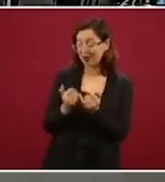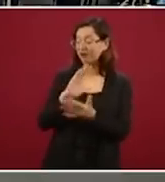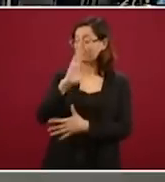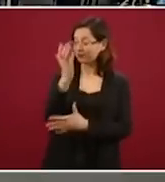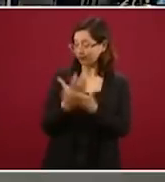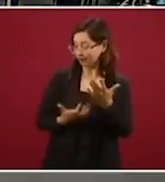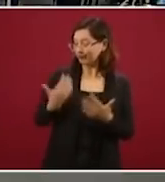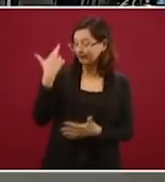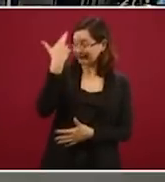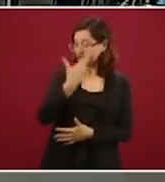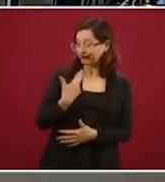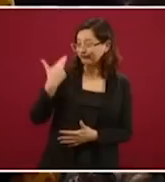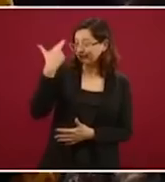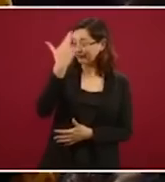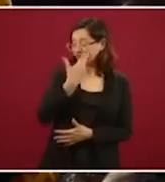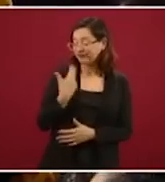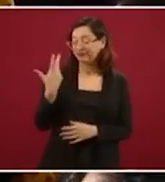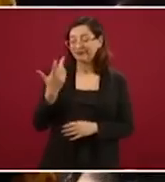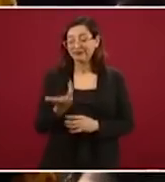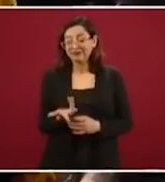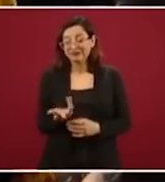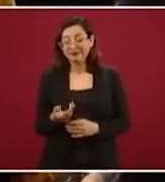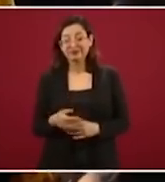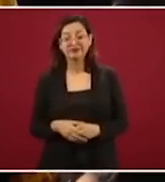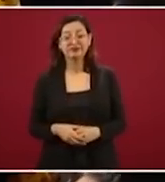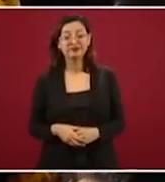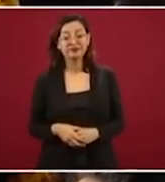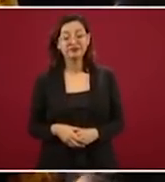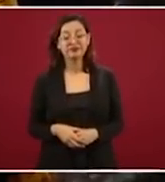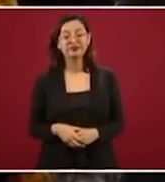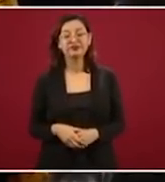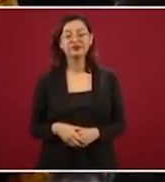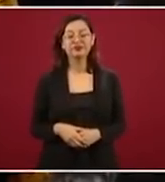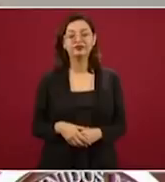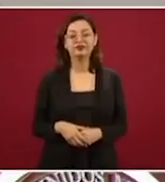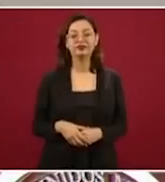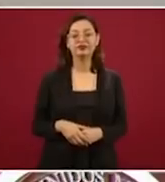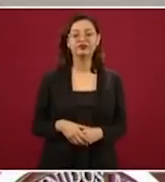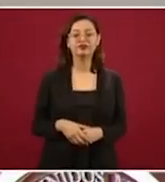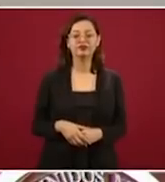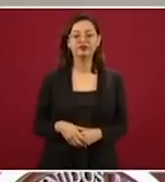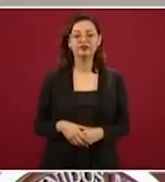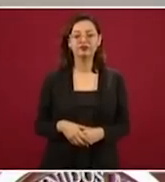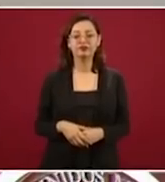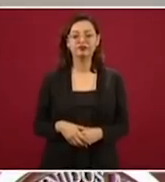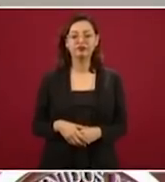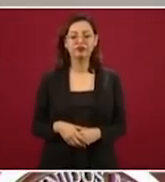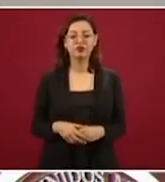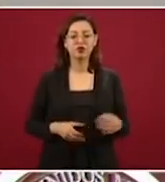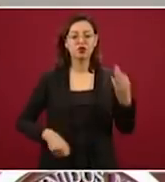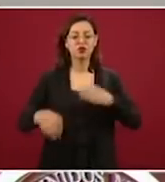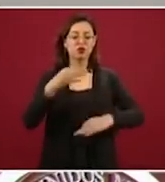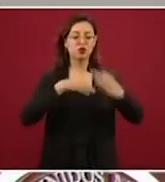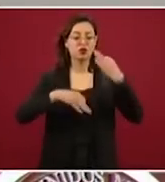contrato. Y estamos buscando limpiar de corrupción